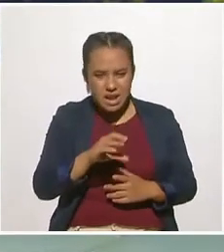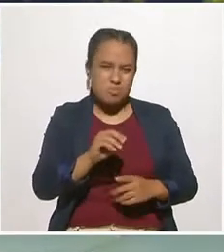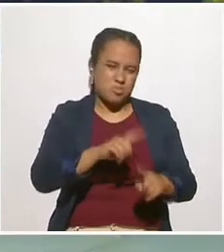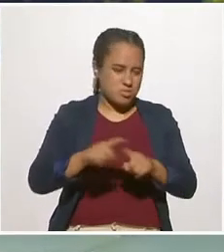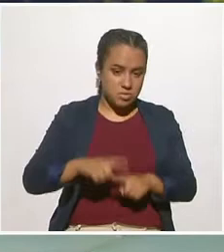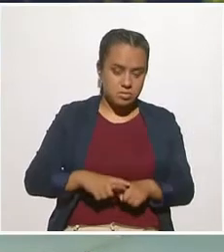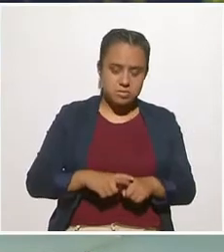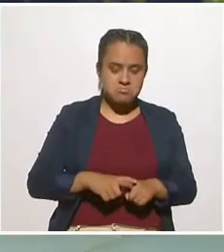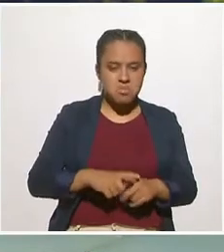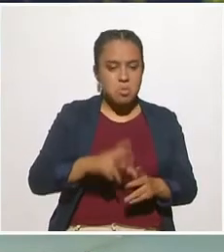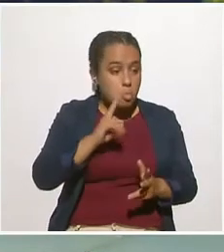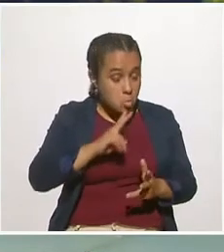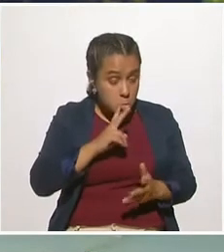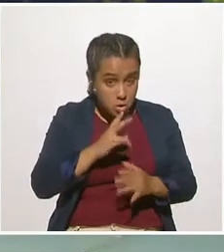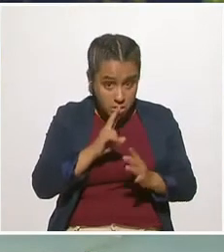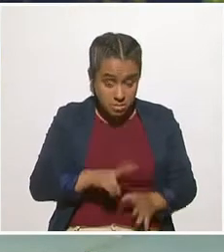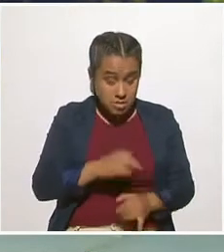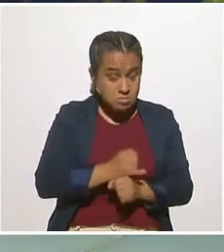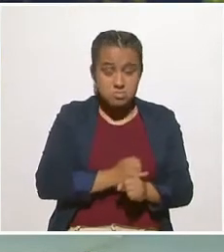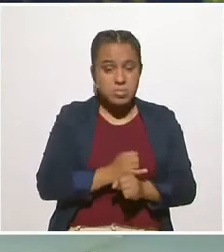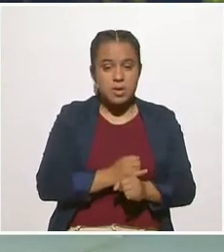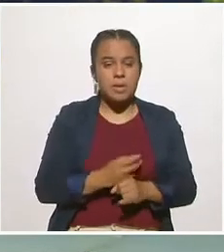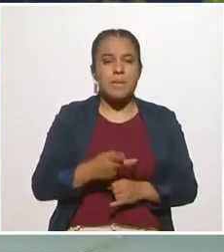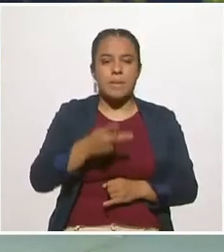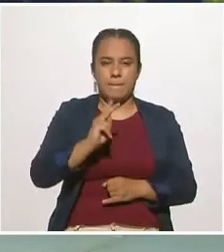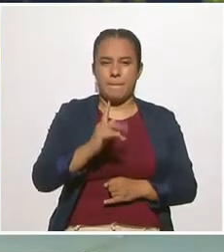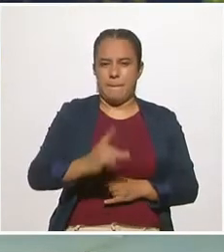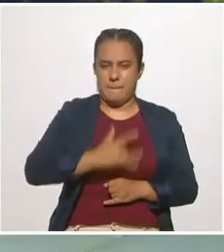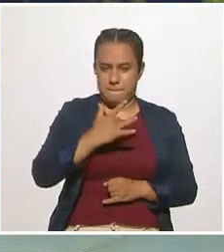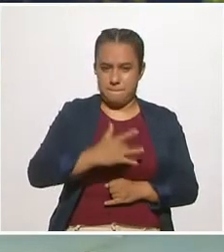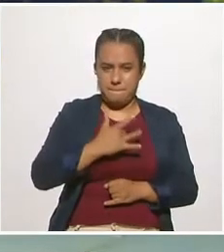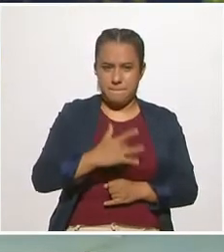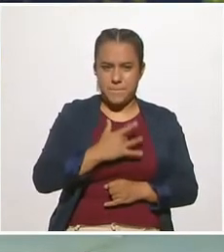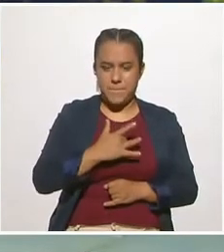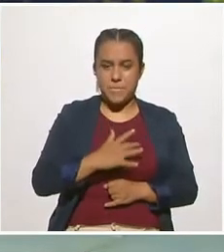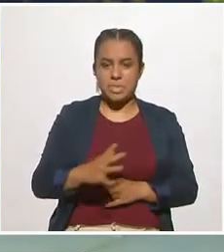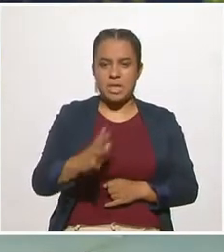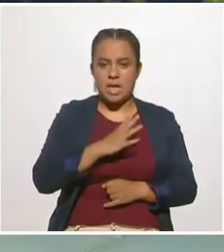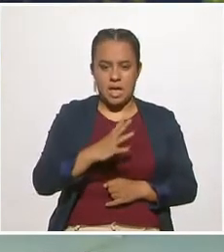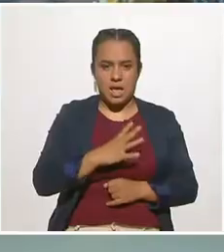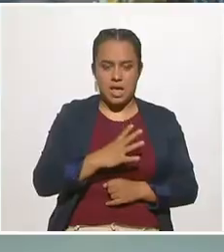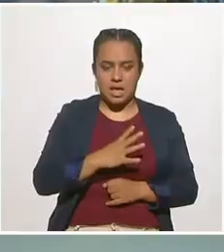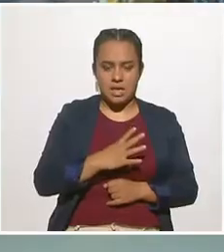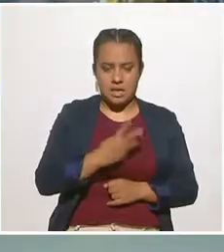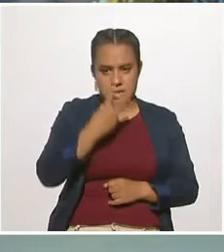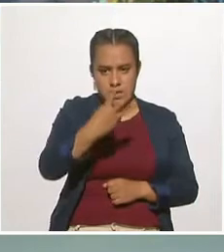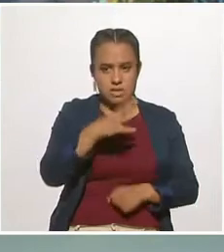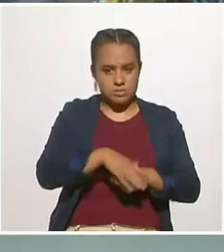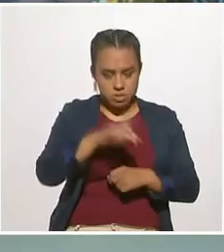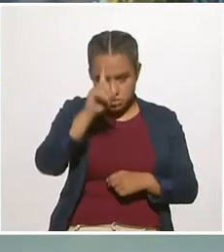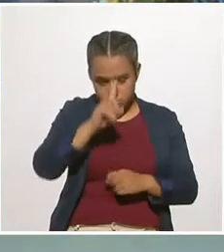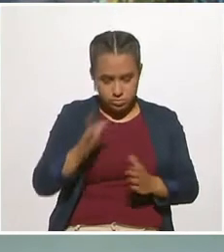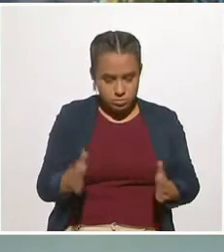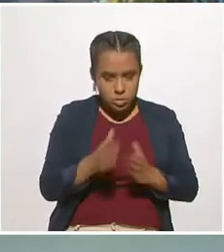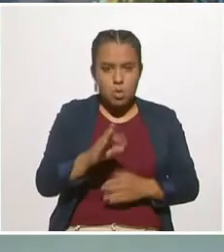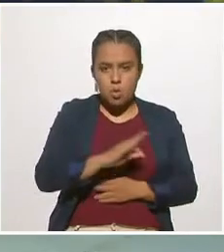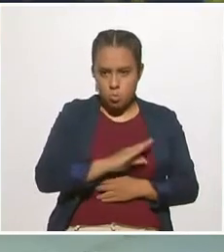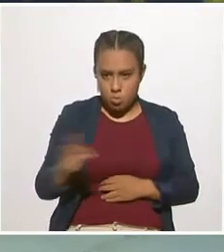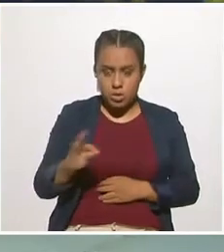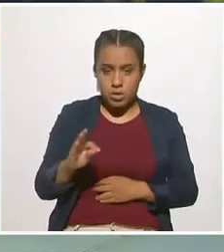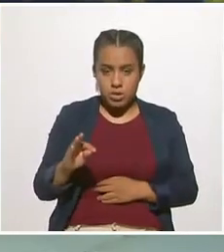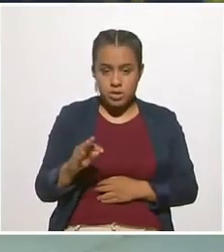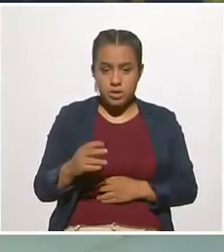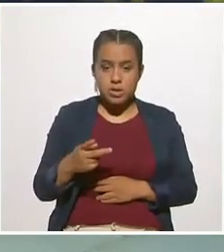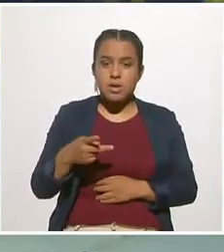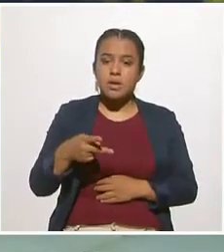para la sintomatología, hay test que se están promoviendo y que se pueden hacer, pero esto es para sintomatología,